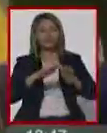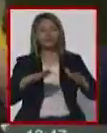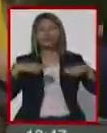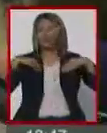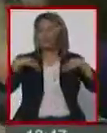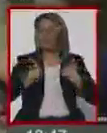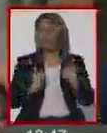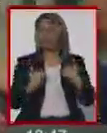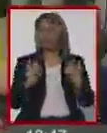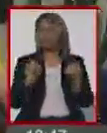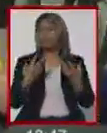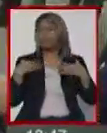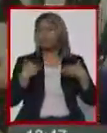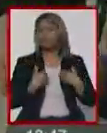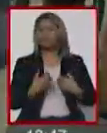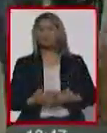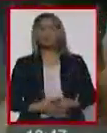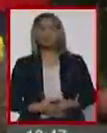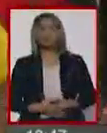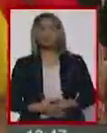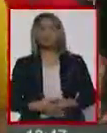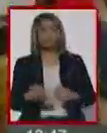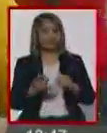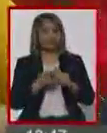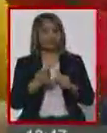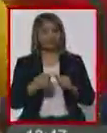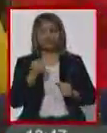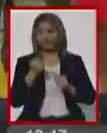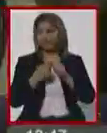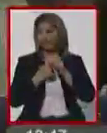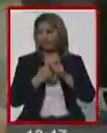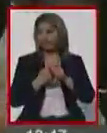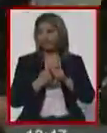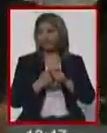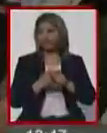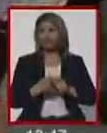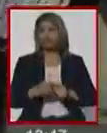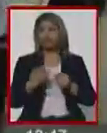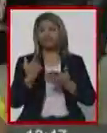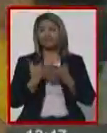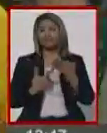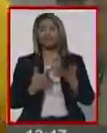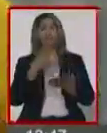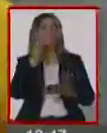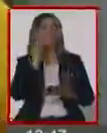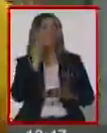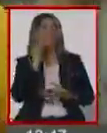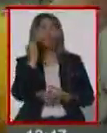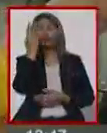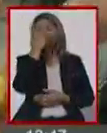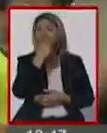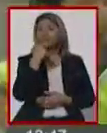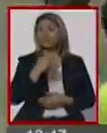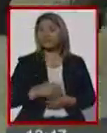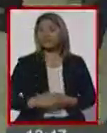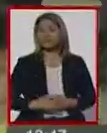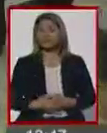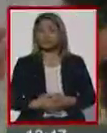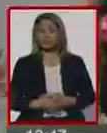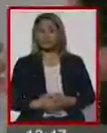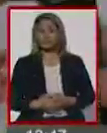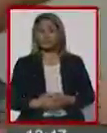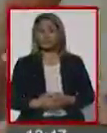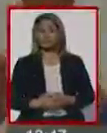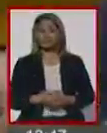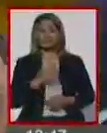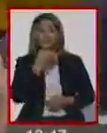¿Cansada? ¿Cansada? ¿Corrió primera vez con su pequeño? Primera vez. ¿Qué le pareció esta experiencia? Es buenísima, muy buena.